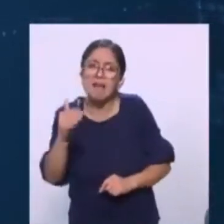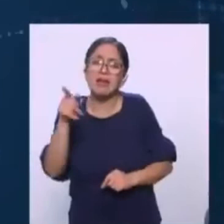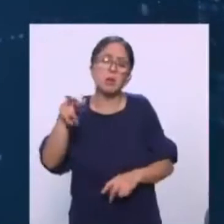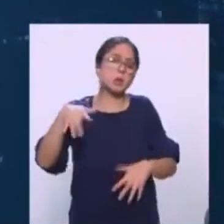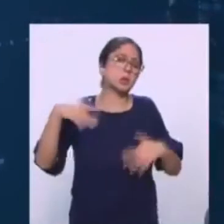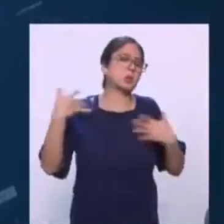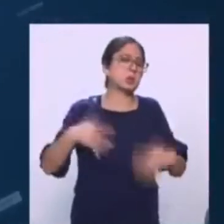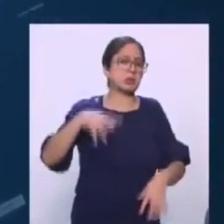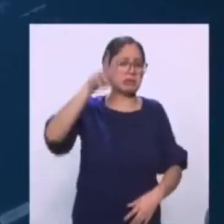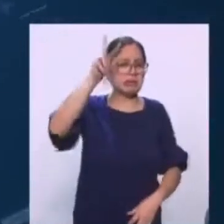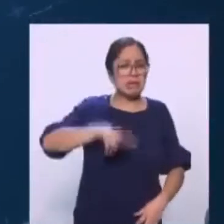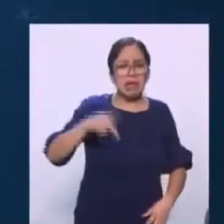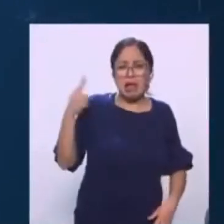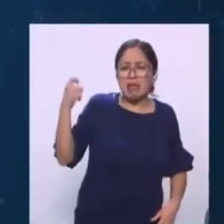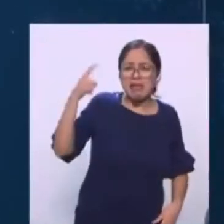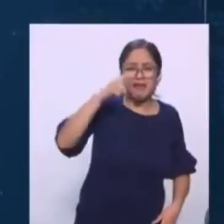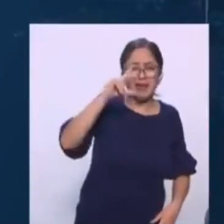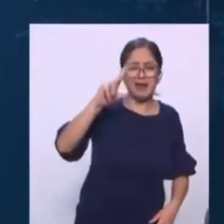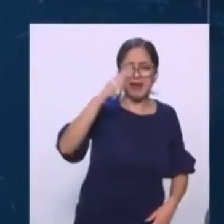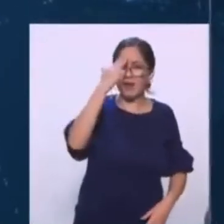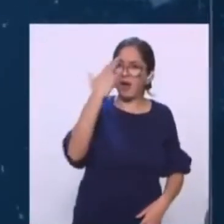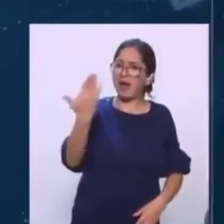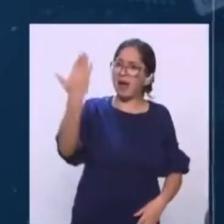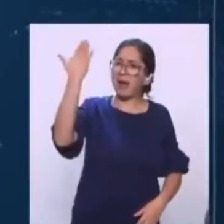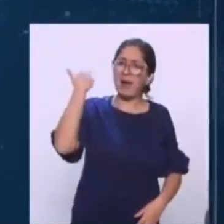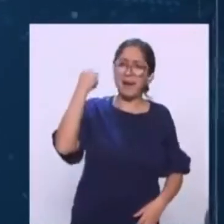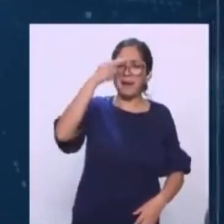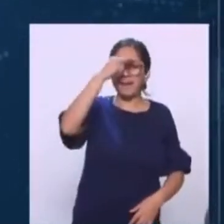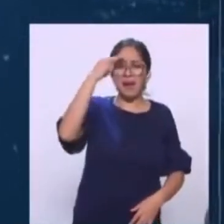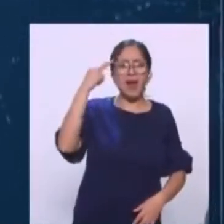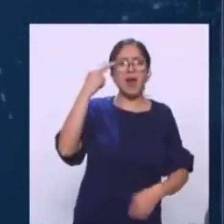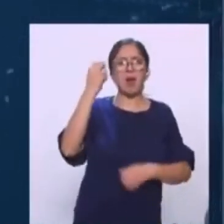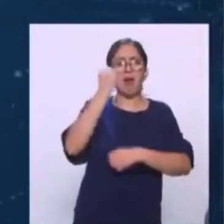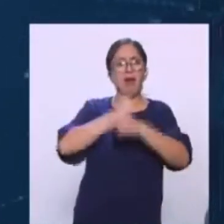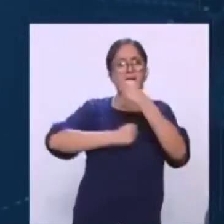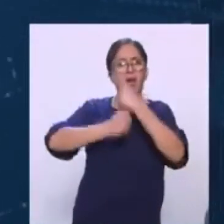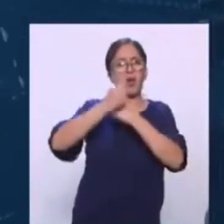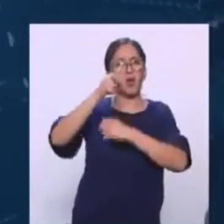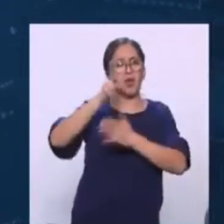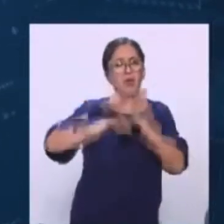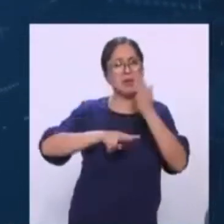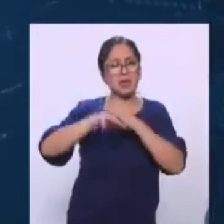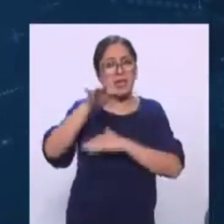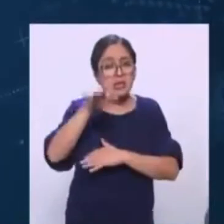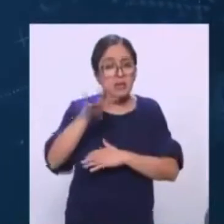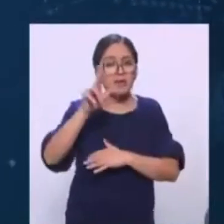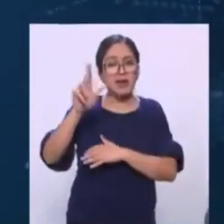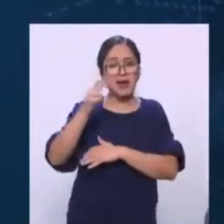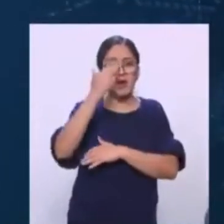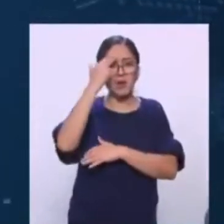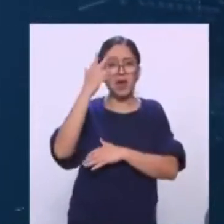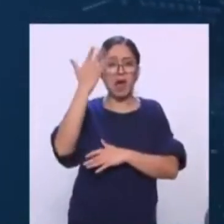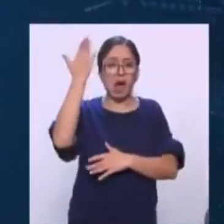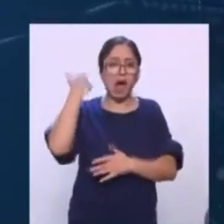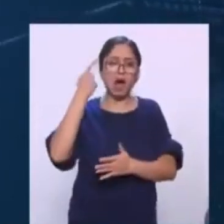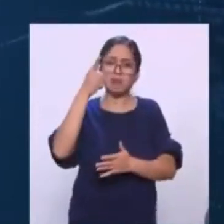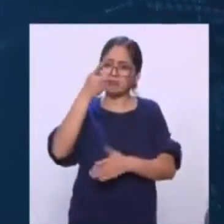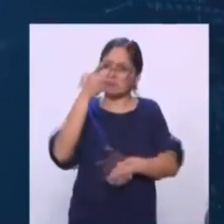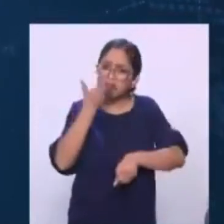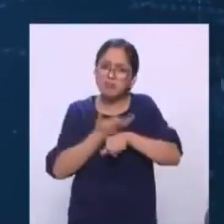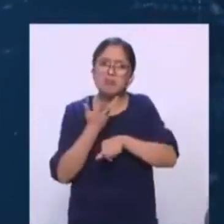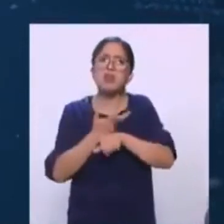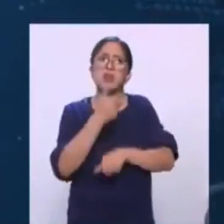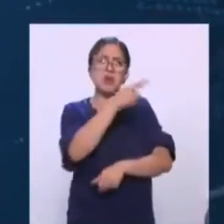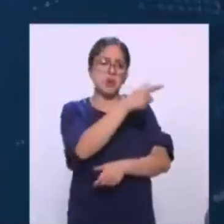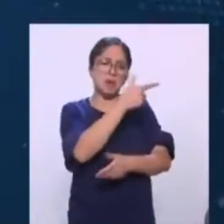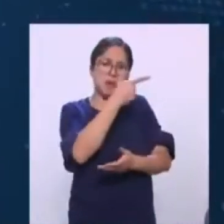difíciles, como el del verano del año pasado, cuando los Estados Unidos amenazaron con imponer aranceles muy altos a las